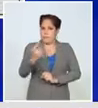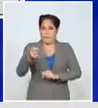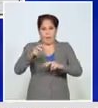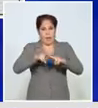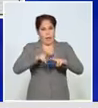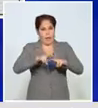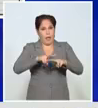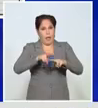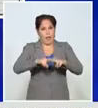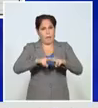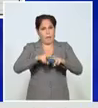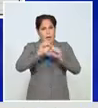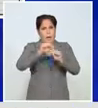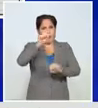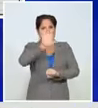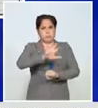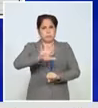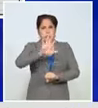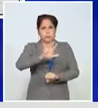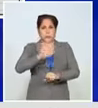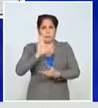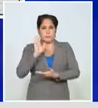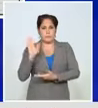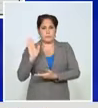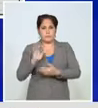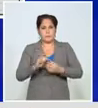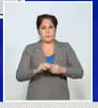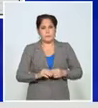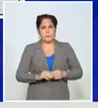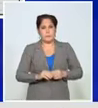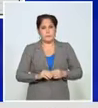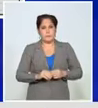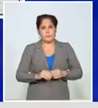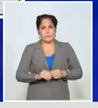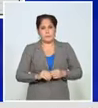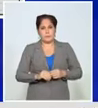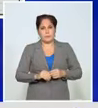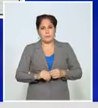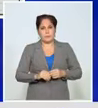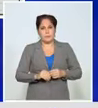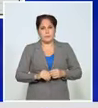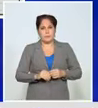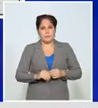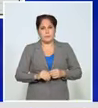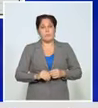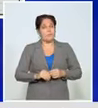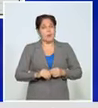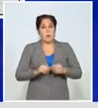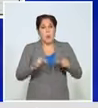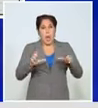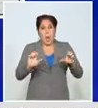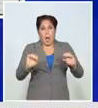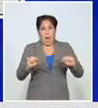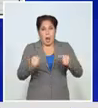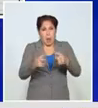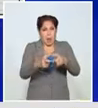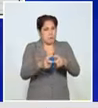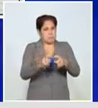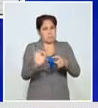su gráfico y su mapa, ahí está. No se logra una reducción todavía de la